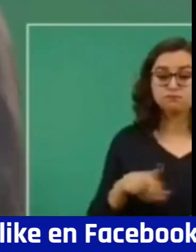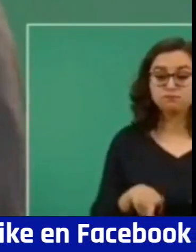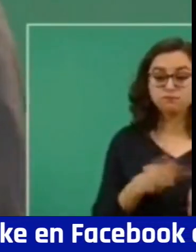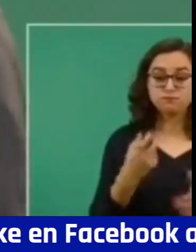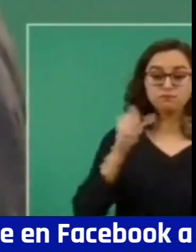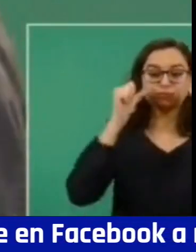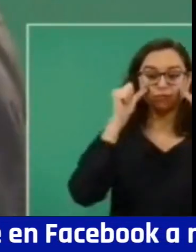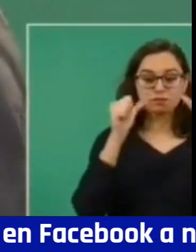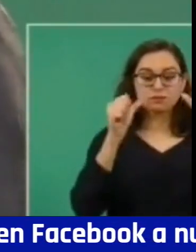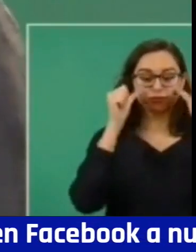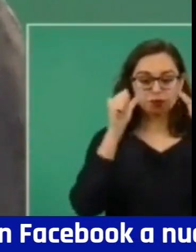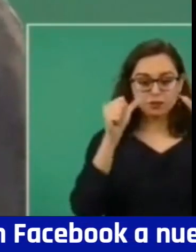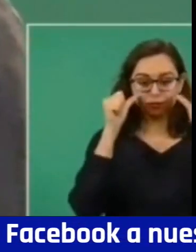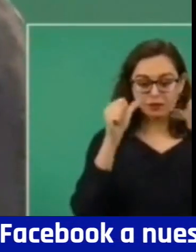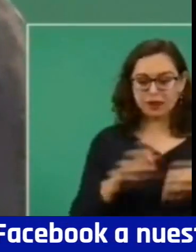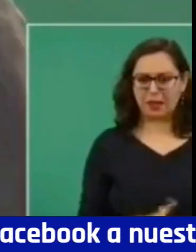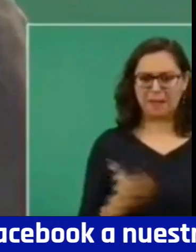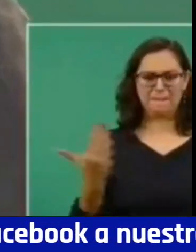Ahora un senador